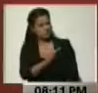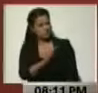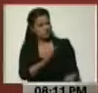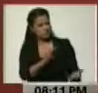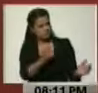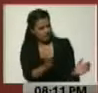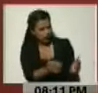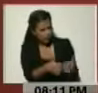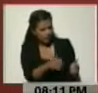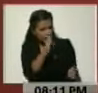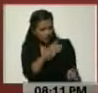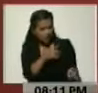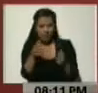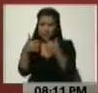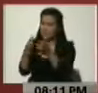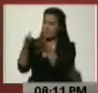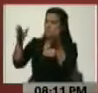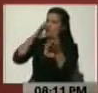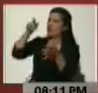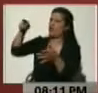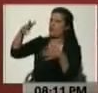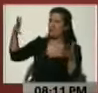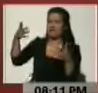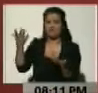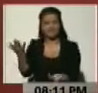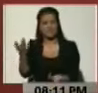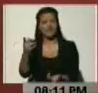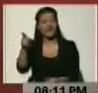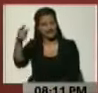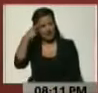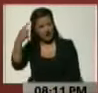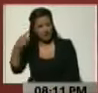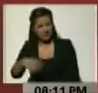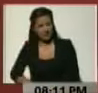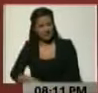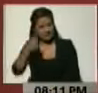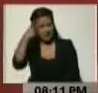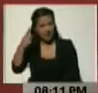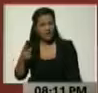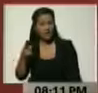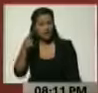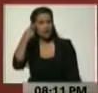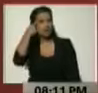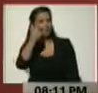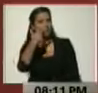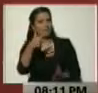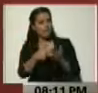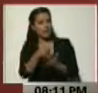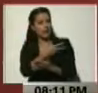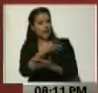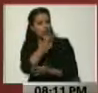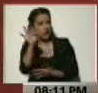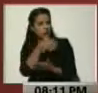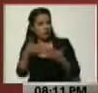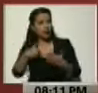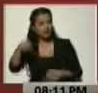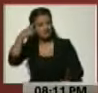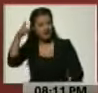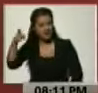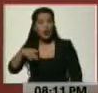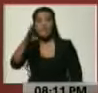Banco, él sabe quién es, porque cuando él sepa 3.500 millones le va a pegar. Por ahí está la cifra, cerquita. Uno grandote, muy